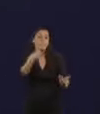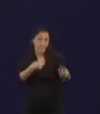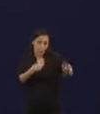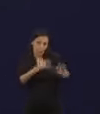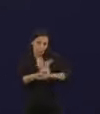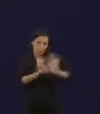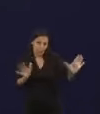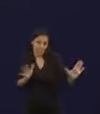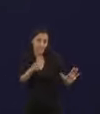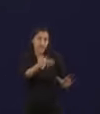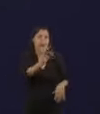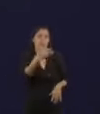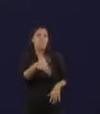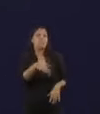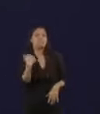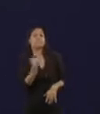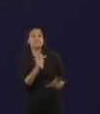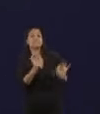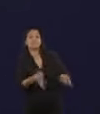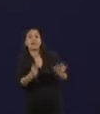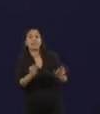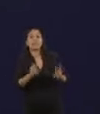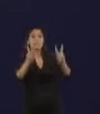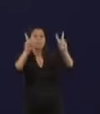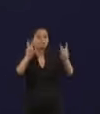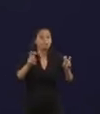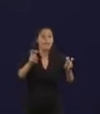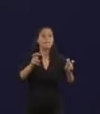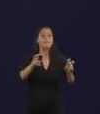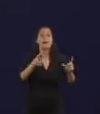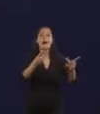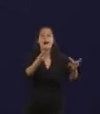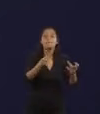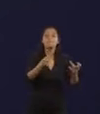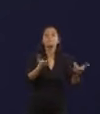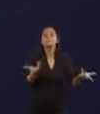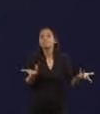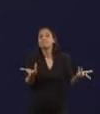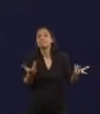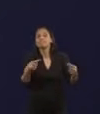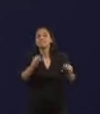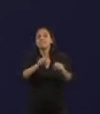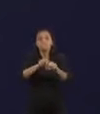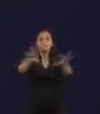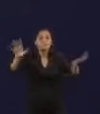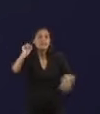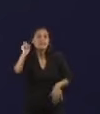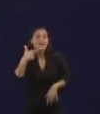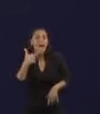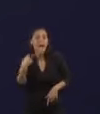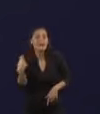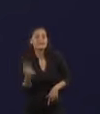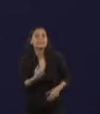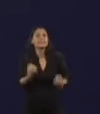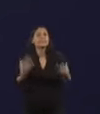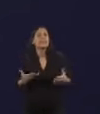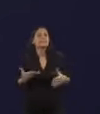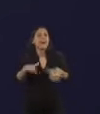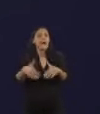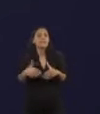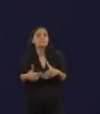más allá que es muy difícil saber en términos de demanda y de de distribución que es lo que nos deparará por